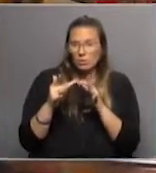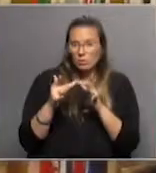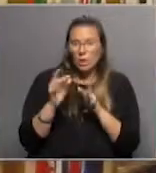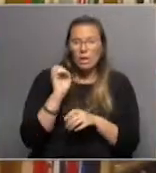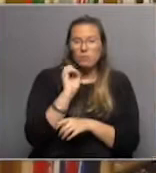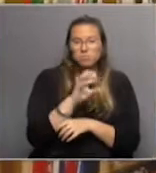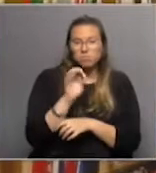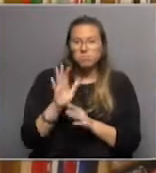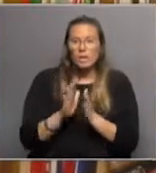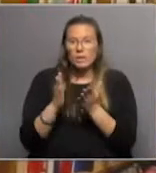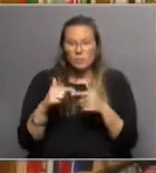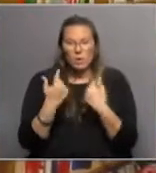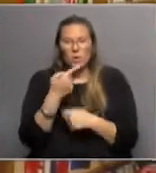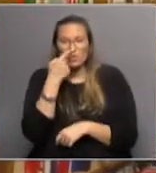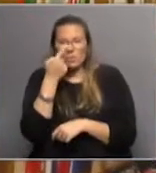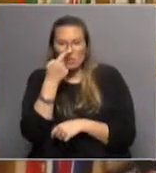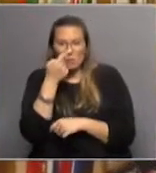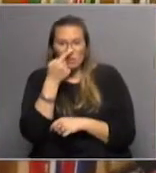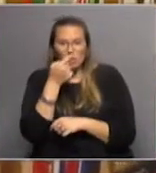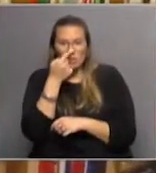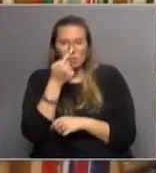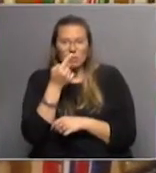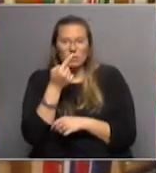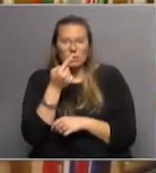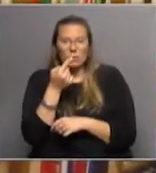distribuidoras que traen libros que a nosotros nos interesan, ¿no? Tanto sea